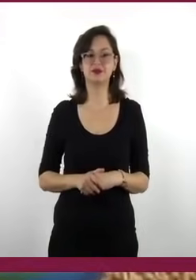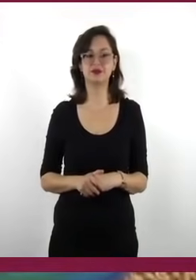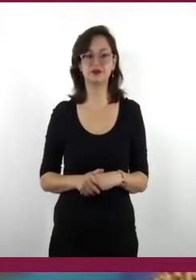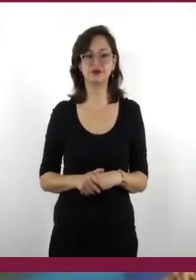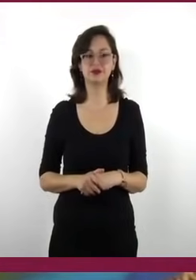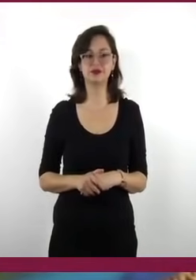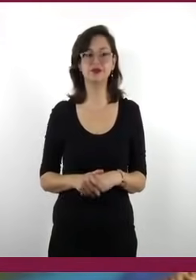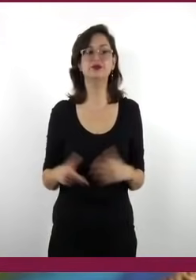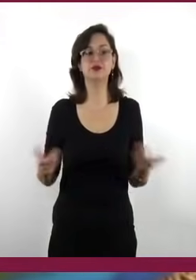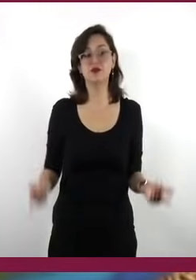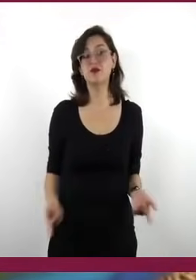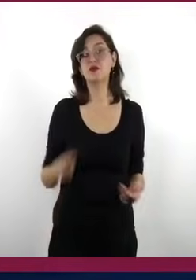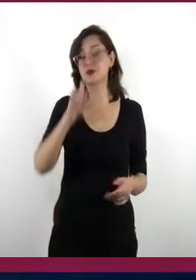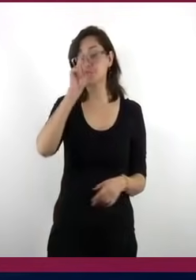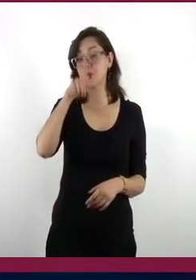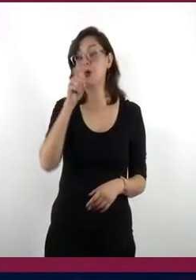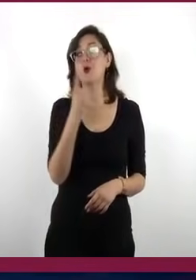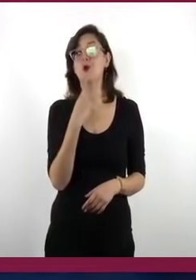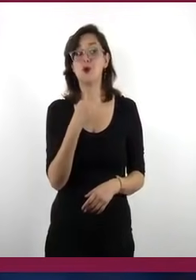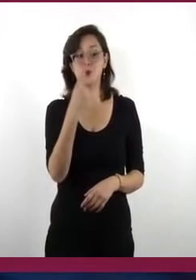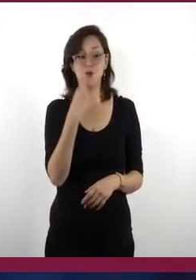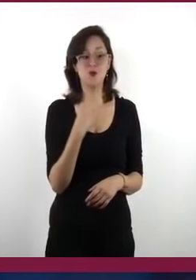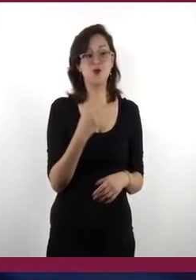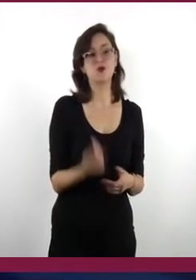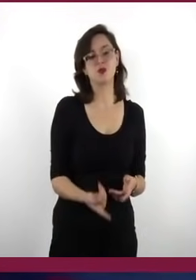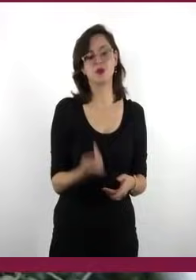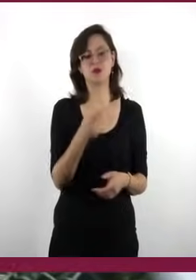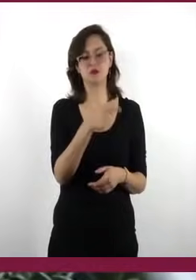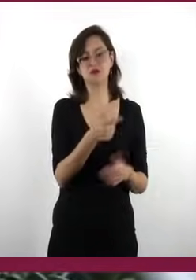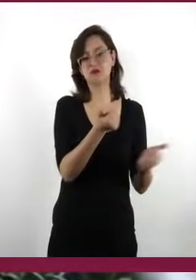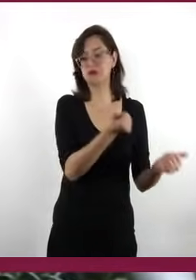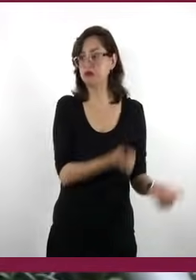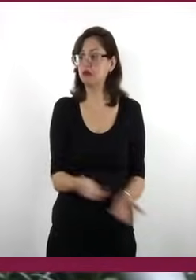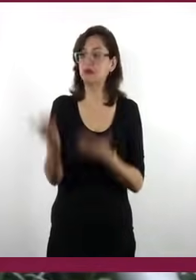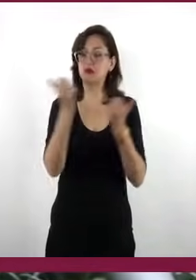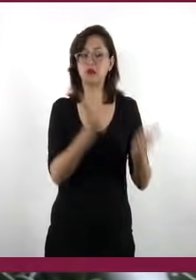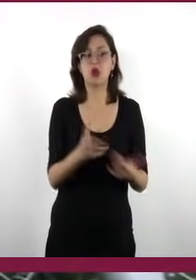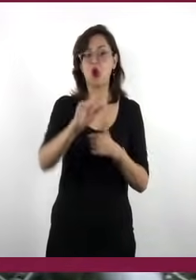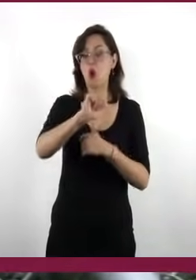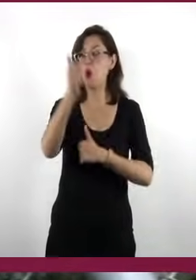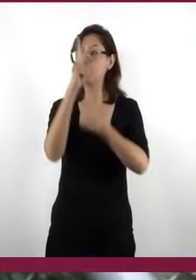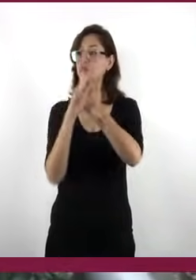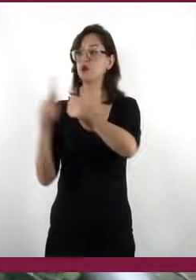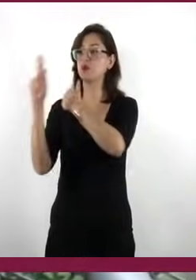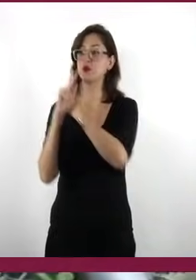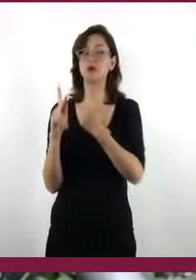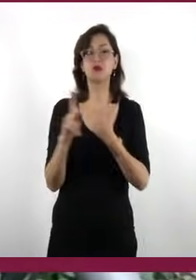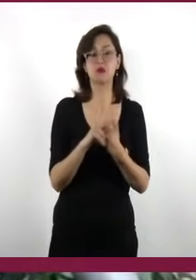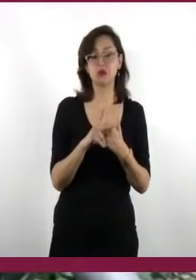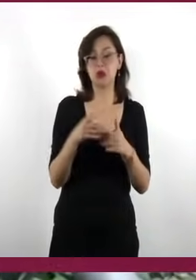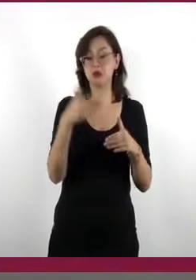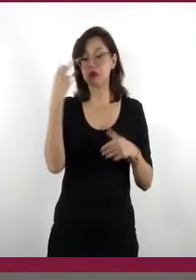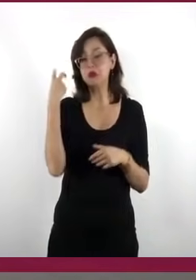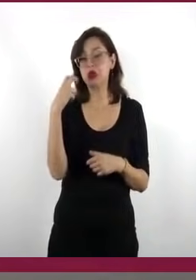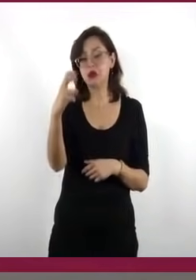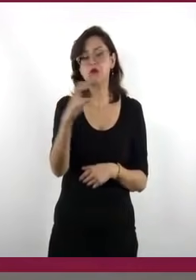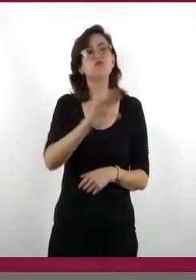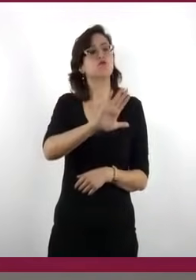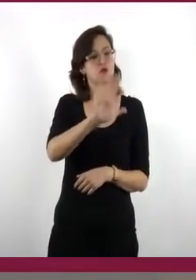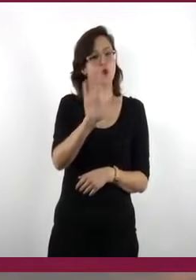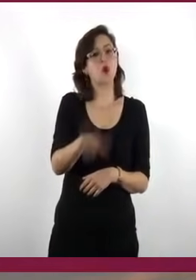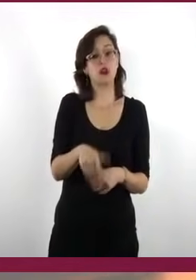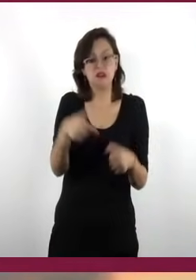La mayoría de las guacamayas muere durante el traslado ilegal, pues las esconden en condiciones deplorables. El